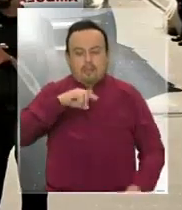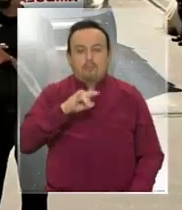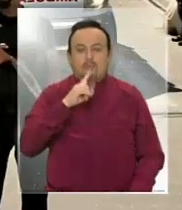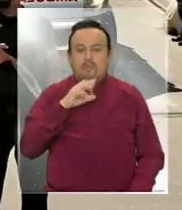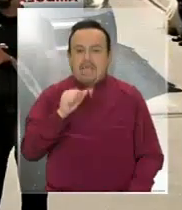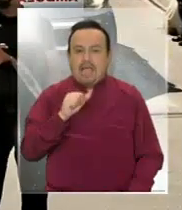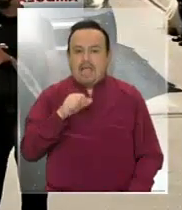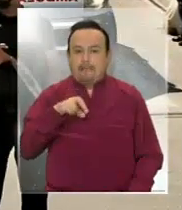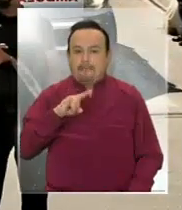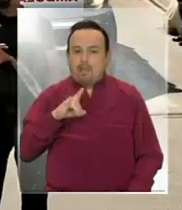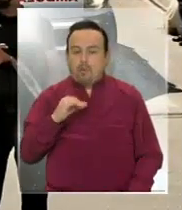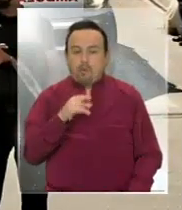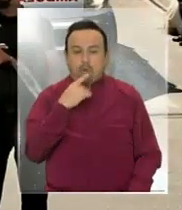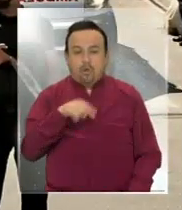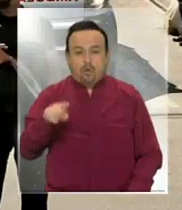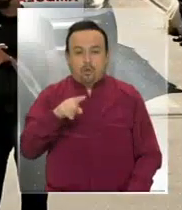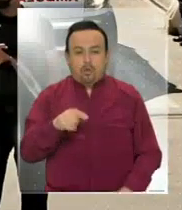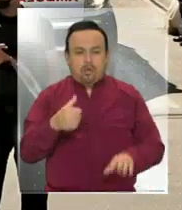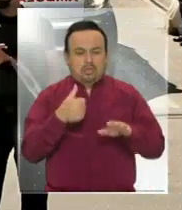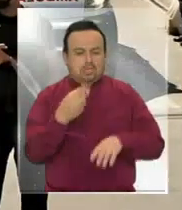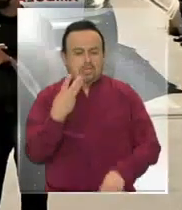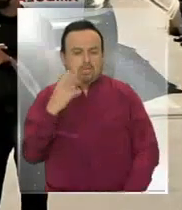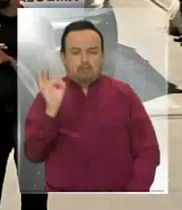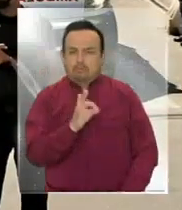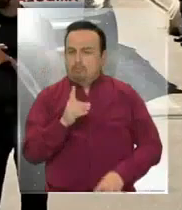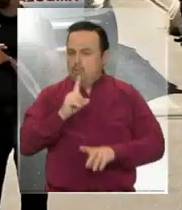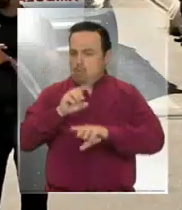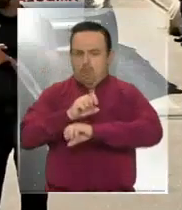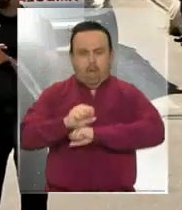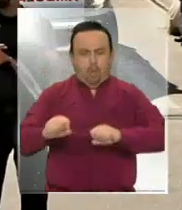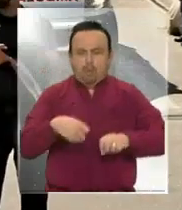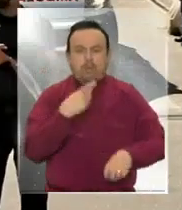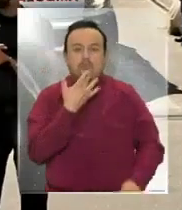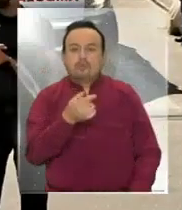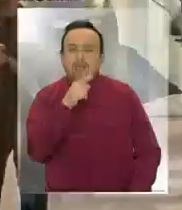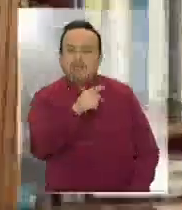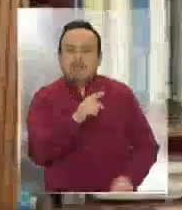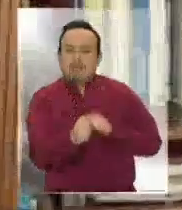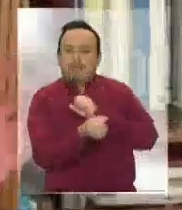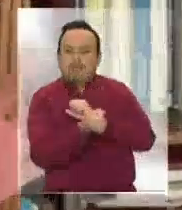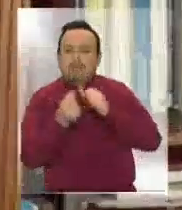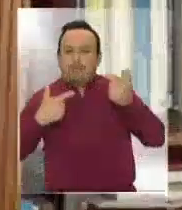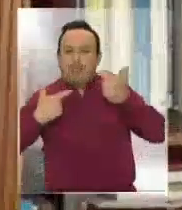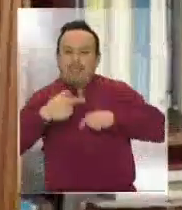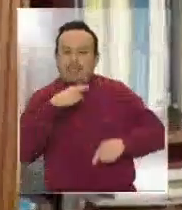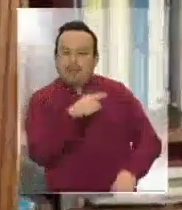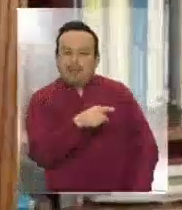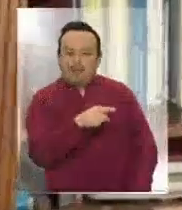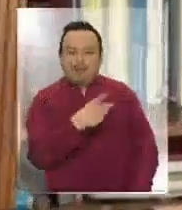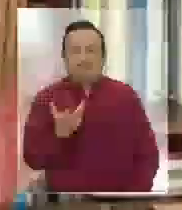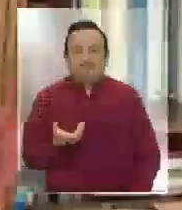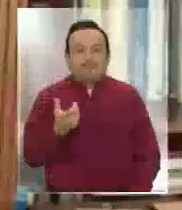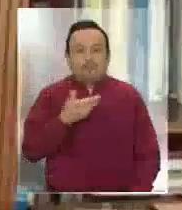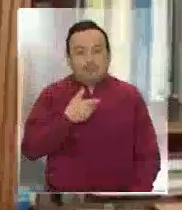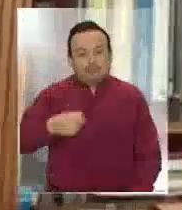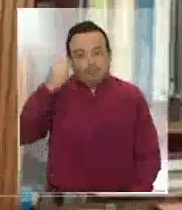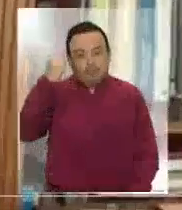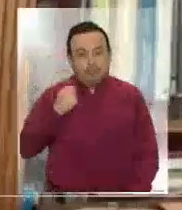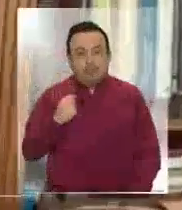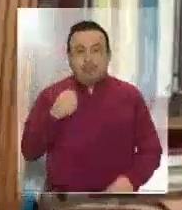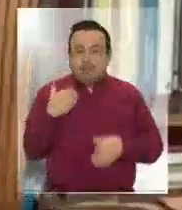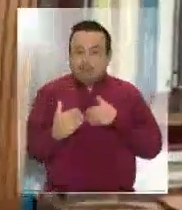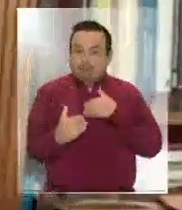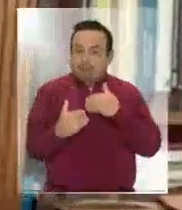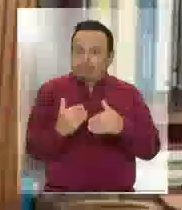El 63% está en desacuerdo con que puedan acceder al beneficio. Si bien las palabras del presidente Piñera son un